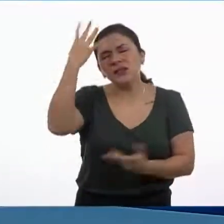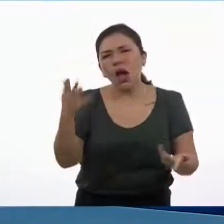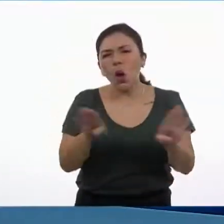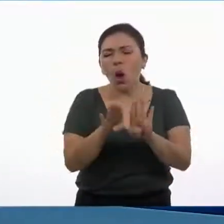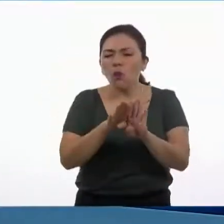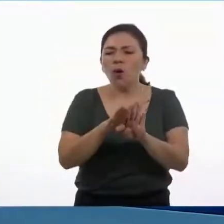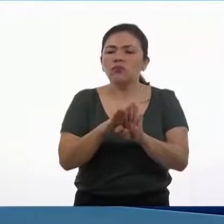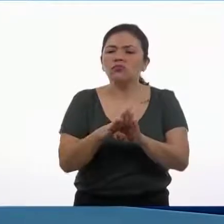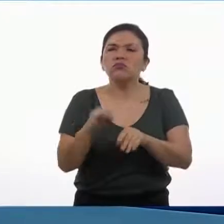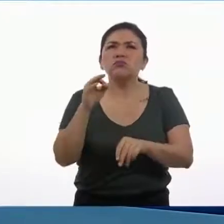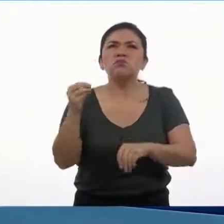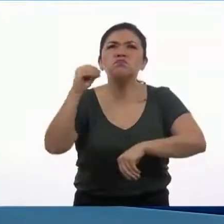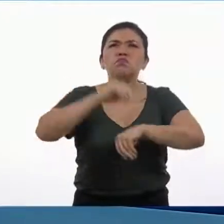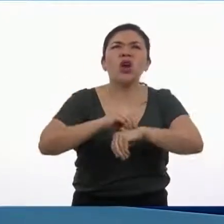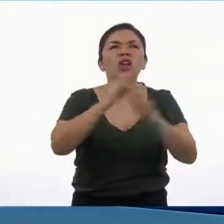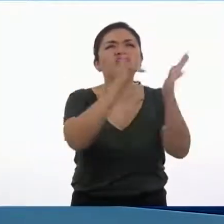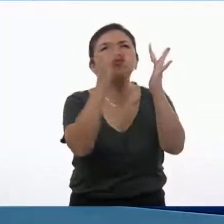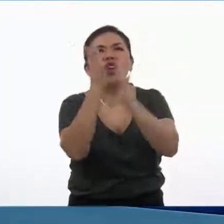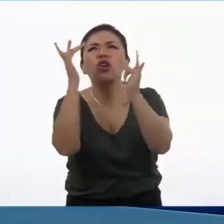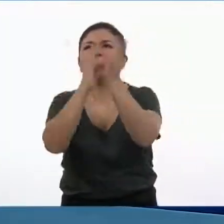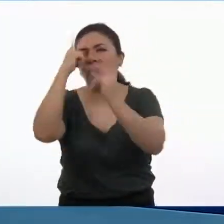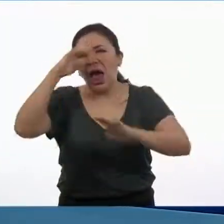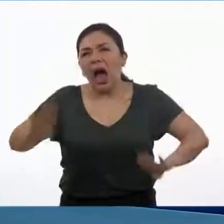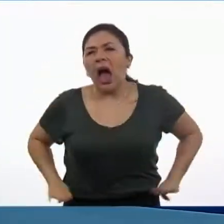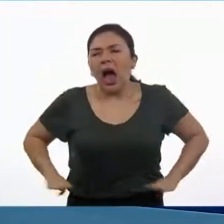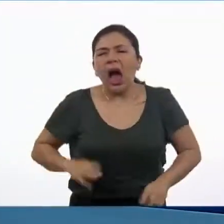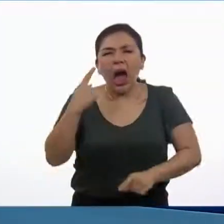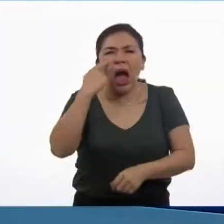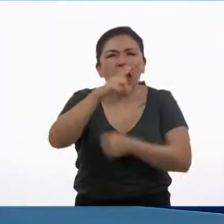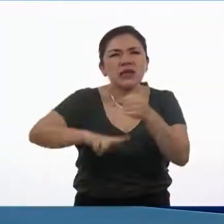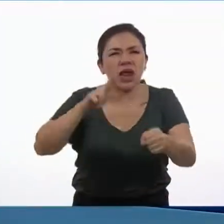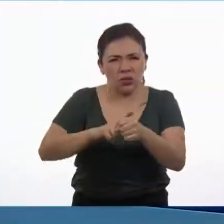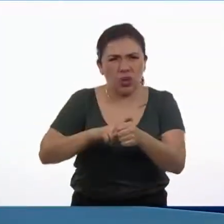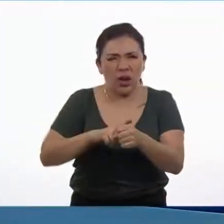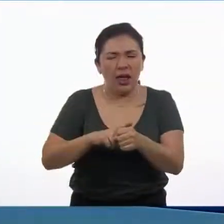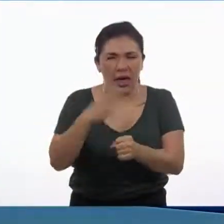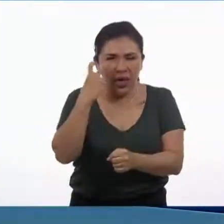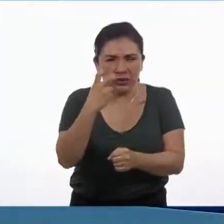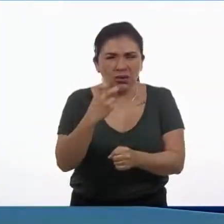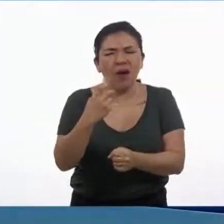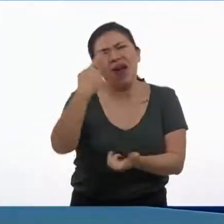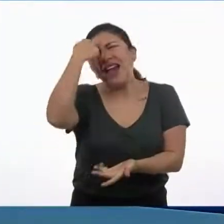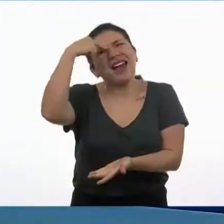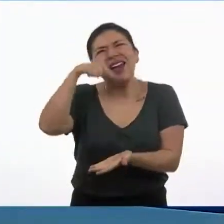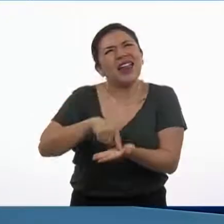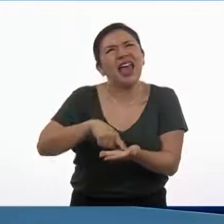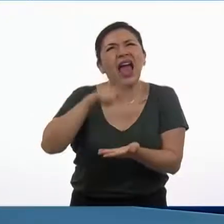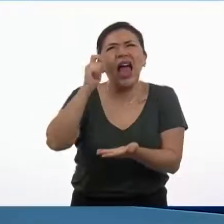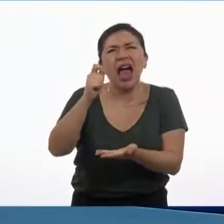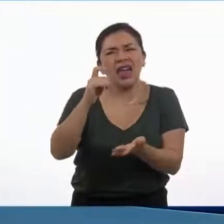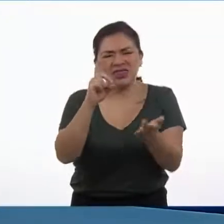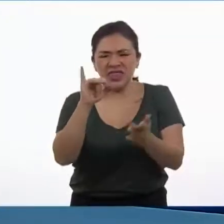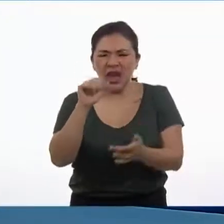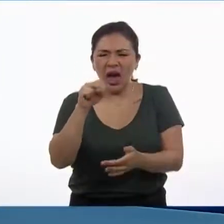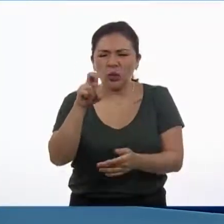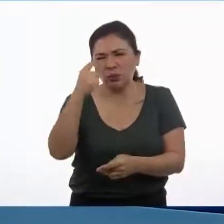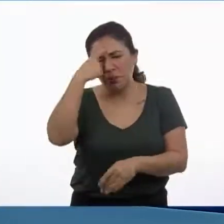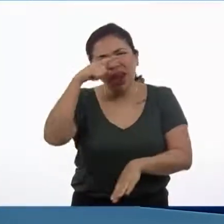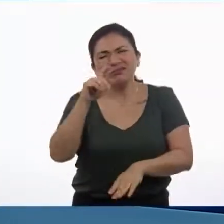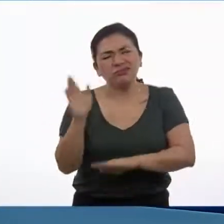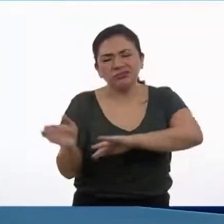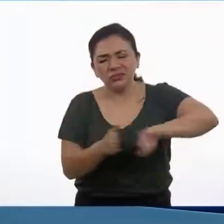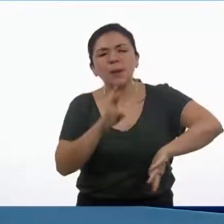establecer dioses para los fenómenos naturales, como el Dios, aunque dejaron de creer en él para darle mayor importancia